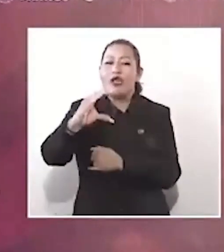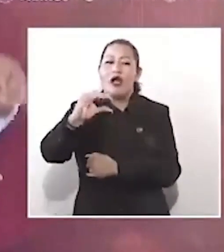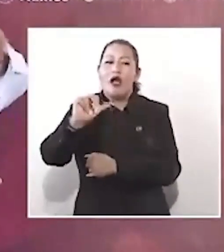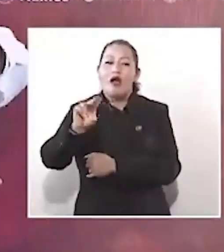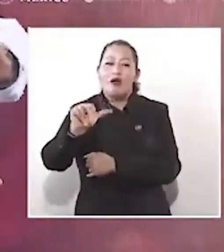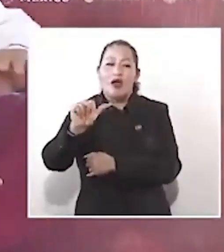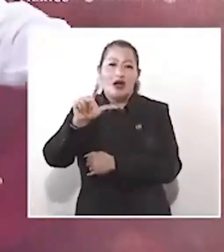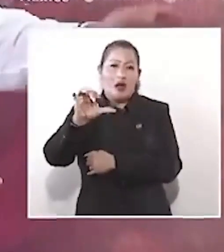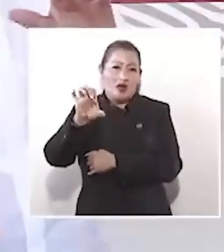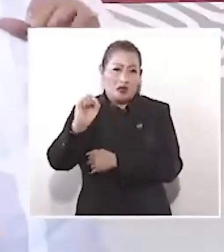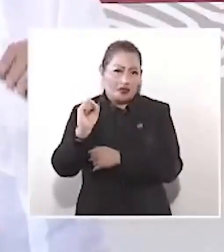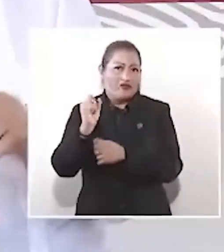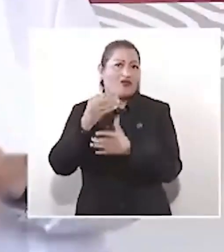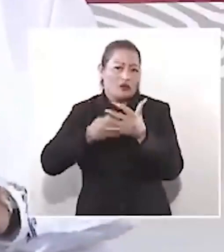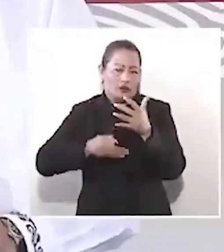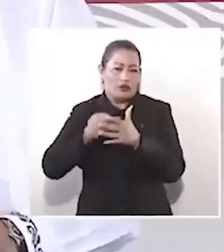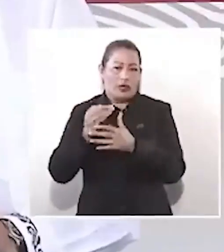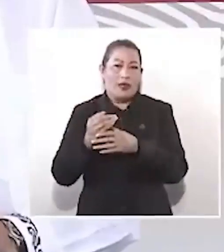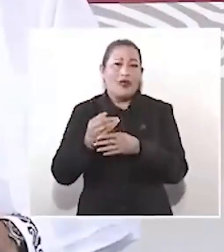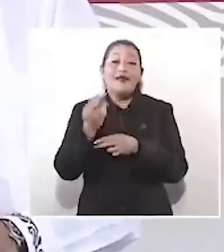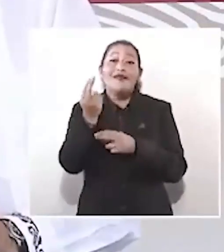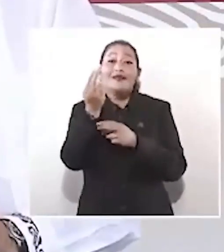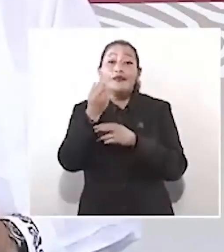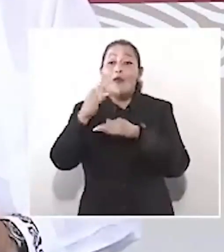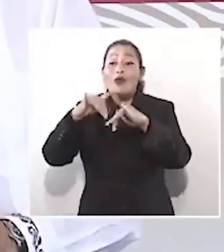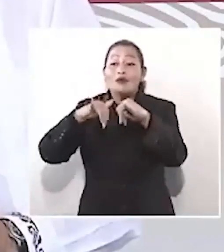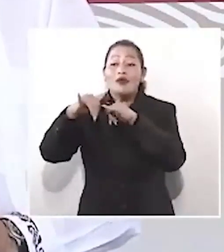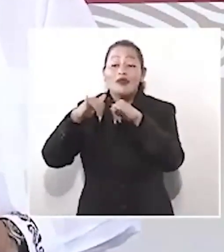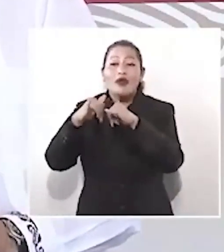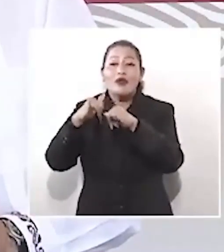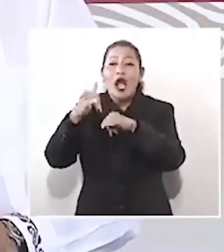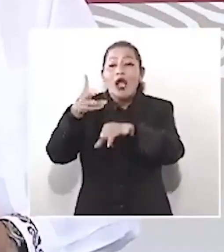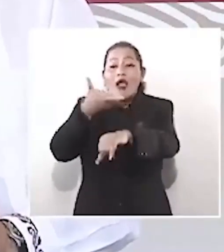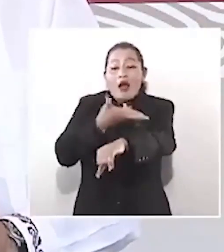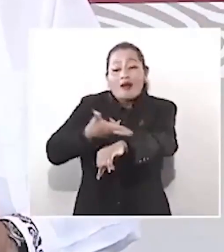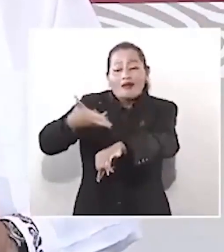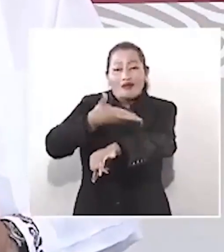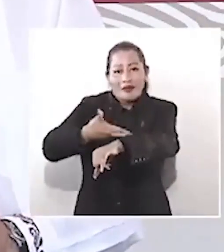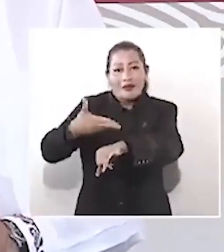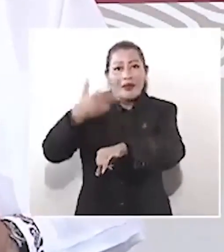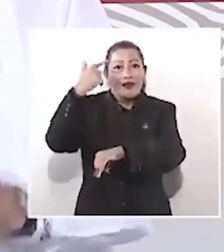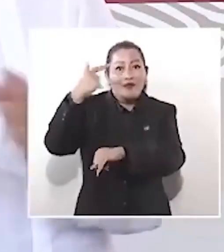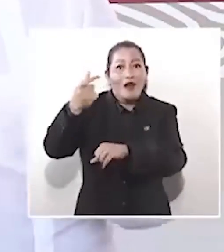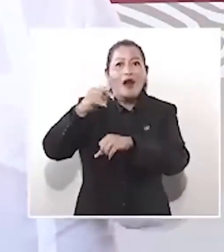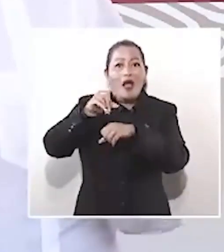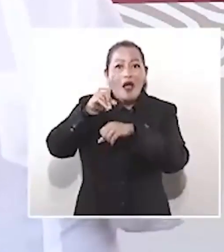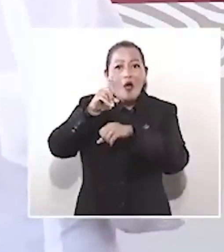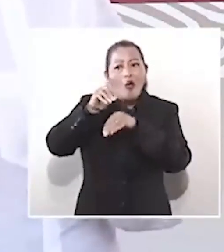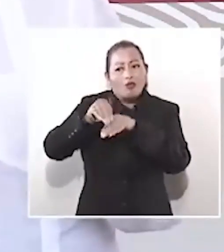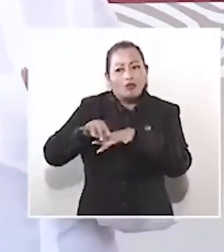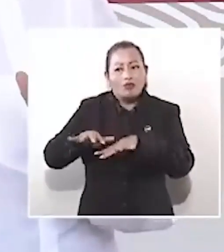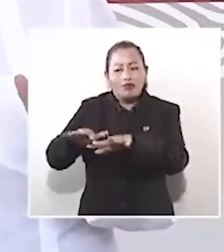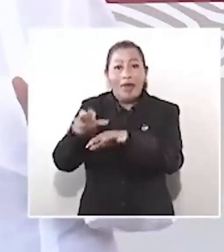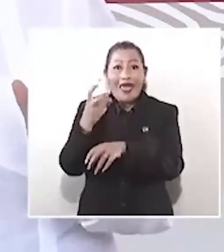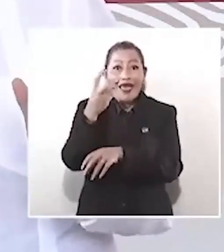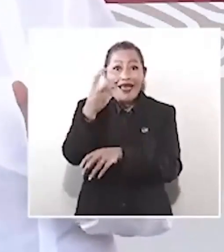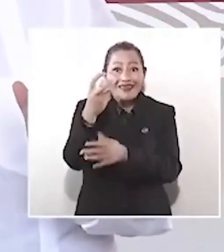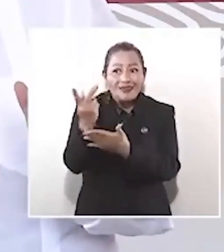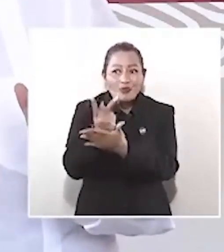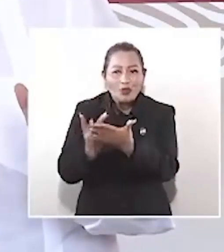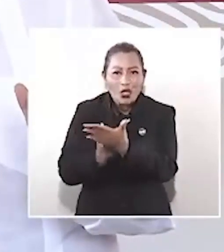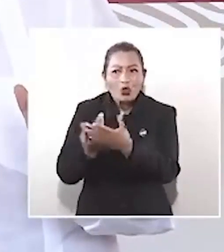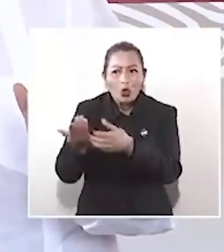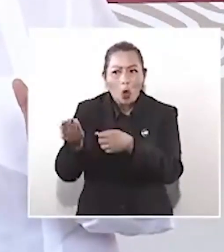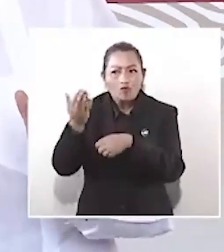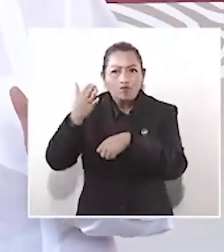que carecía del vital líquido, y se construirá un acueducto también para ellos. ¿Para Suficiente para la población.